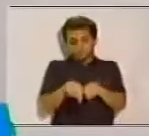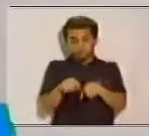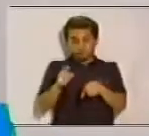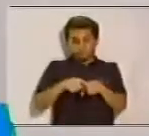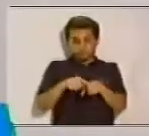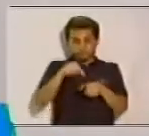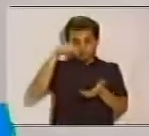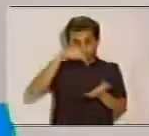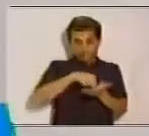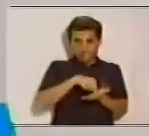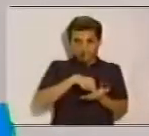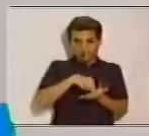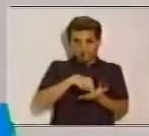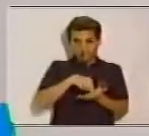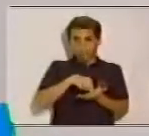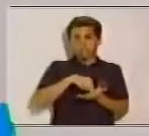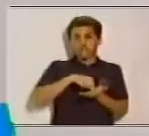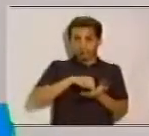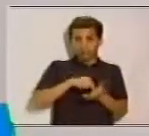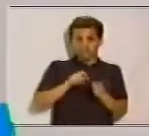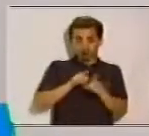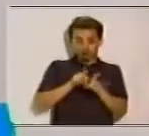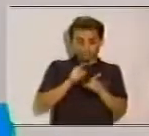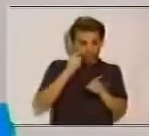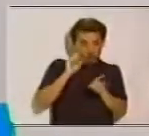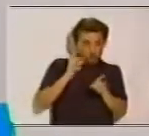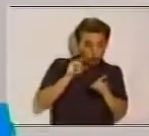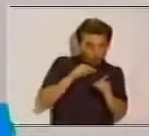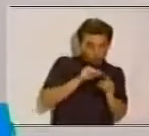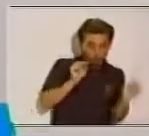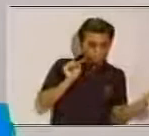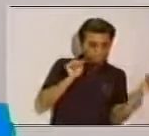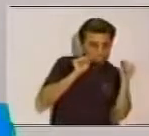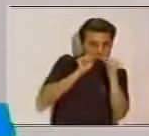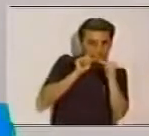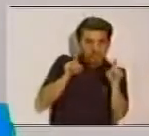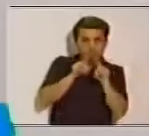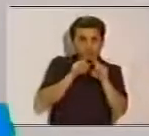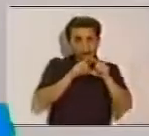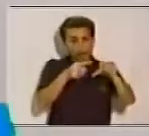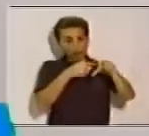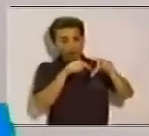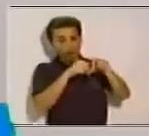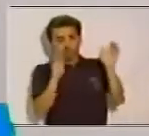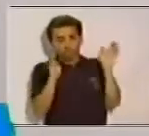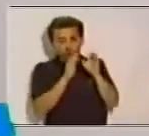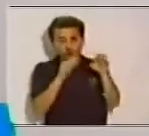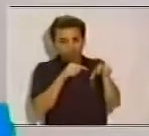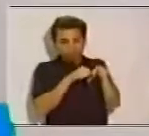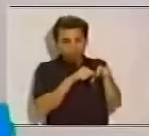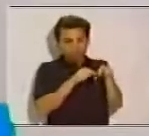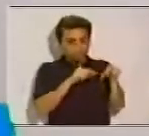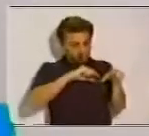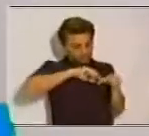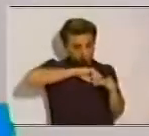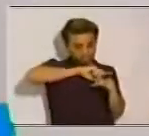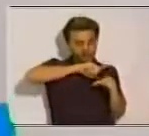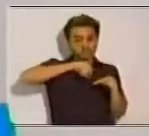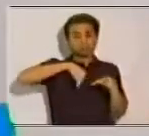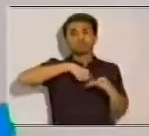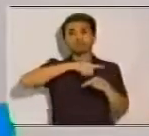aquí. Abro mi compás hasta que coincida con el borde de la circunferencia. Y ahora voy a